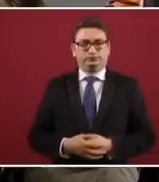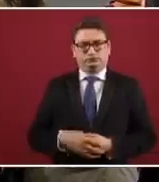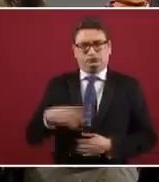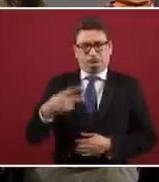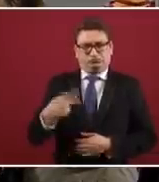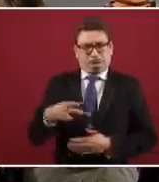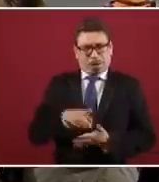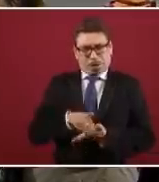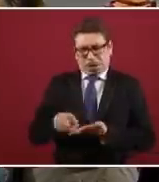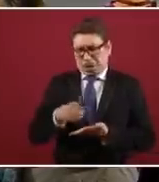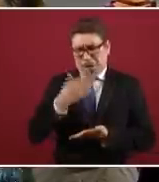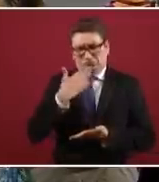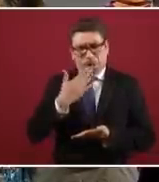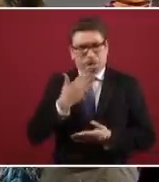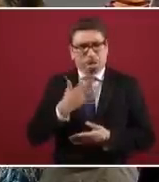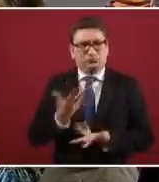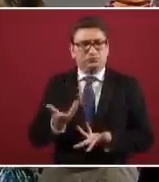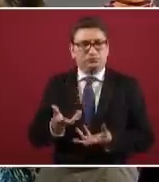justificación,